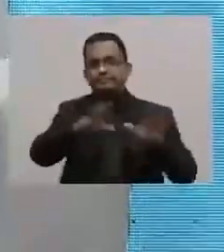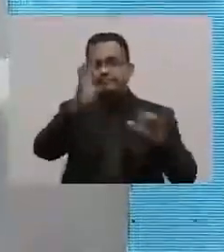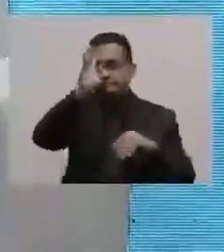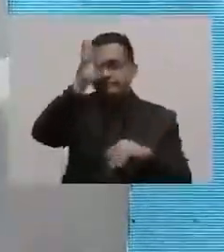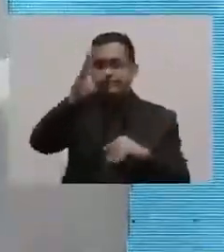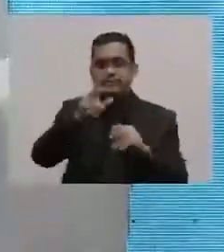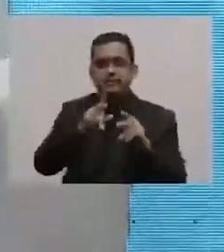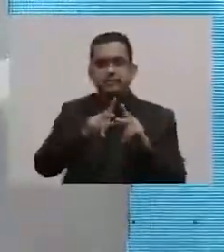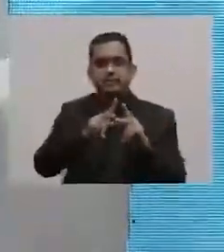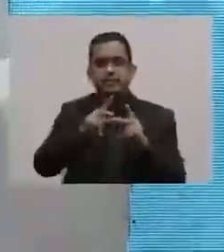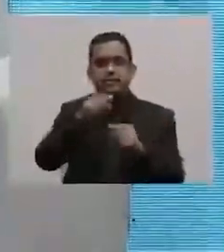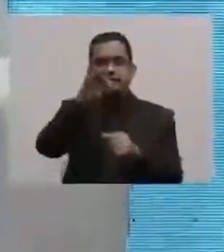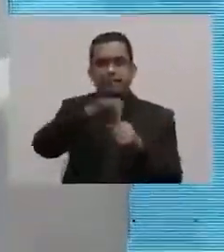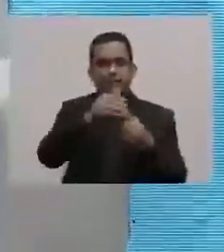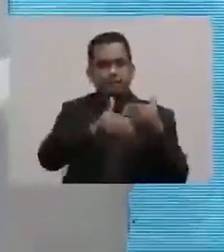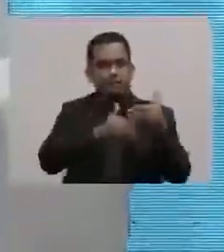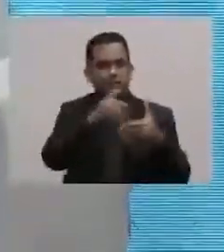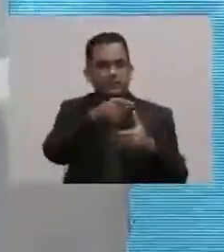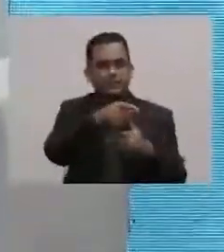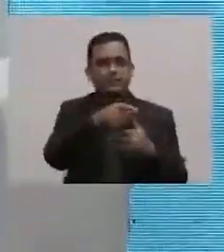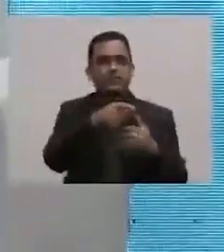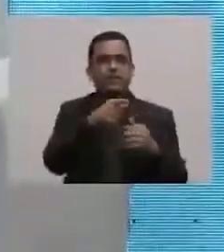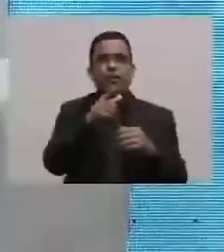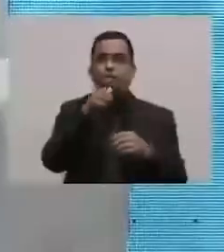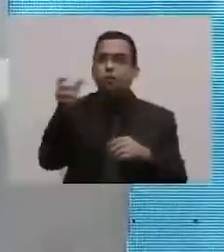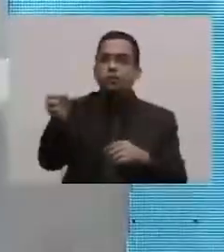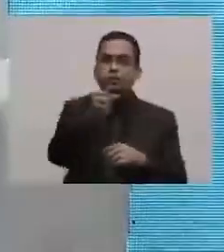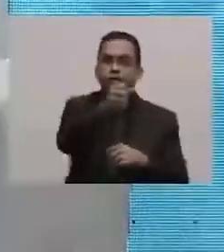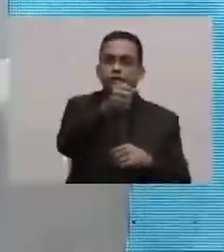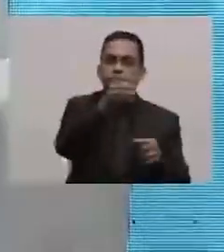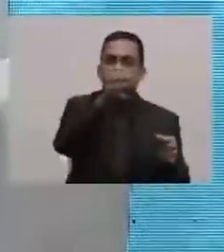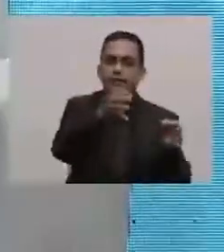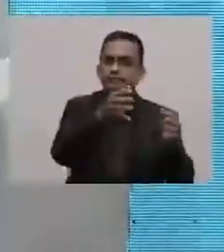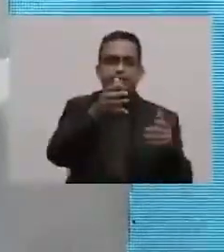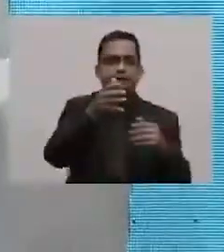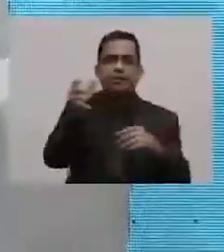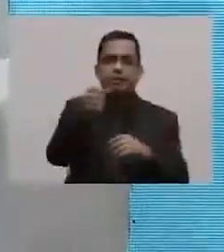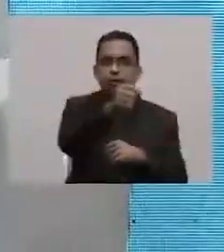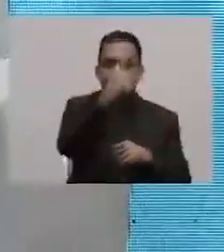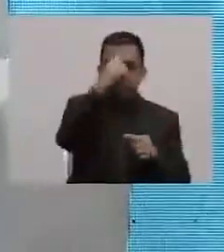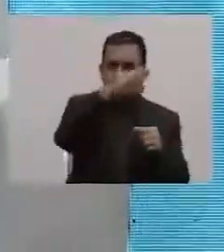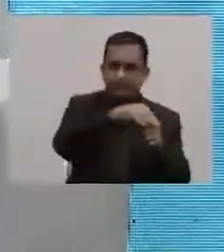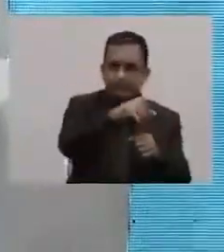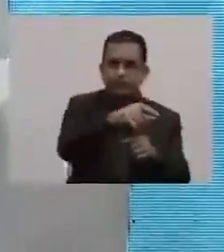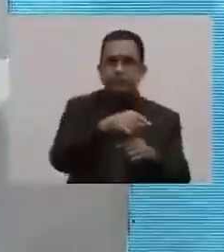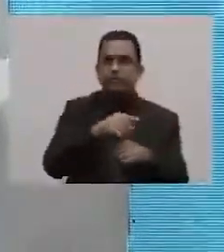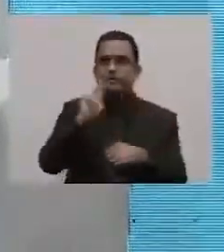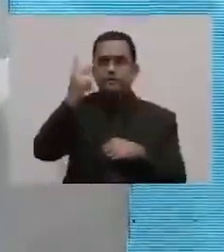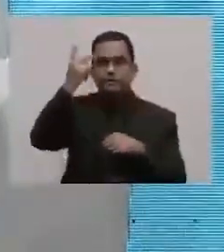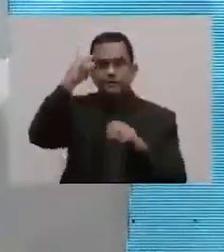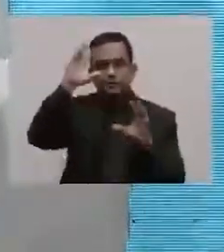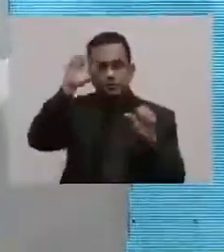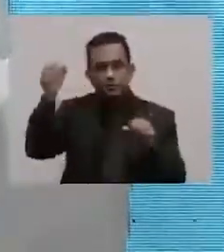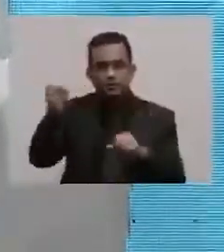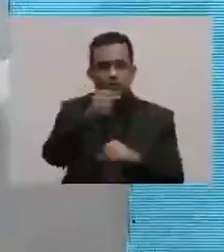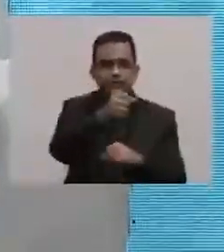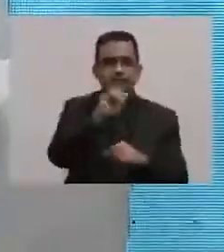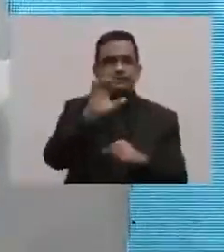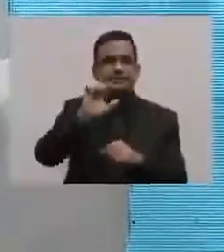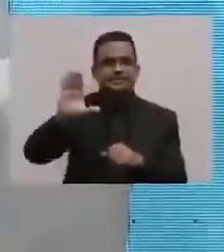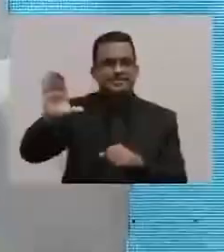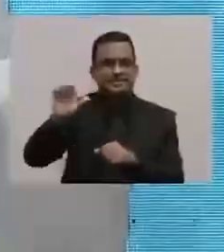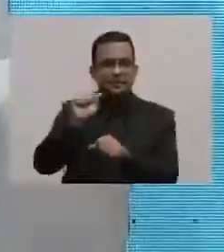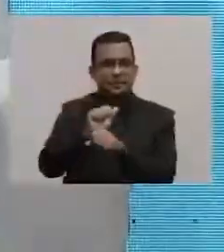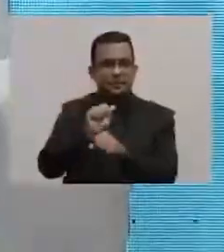es tan, tan crucial, los candidatos de los partidos políticos, la misma labor de la Junta Central